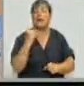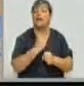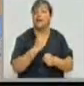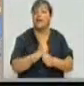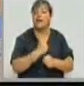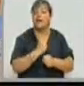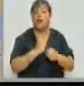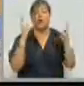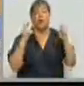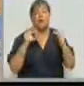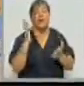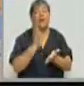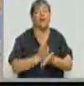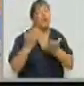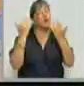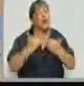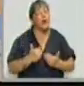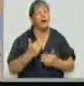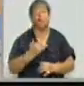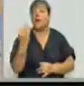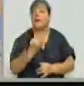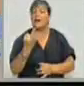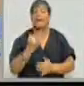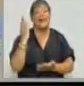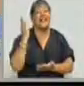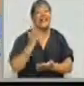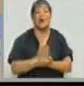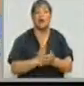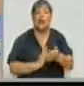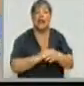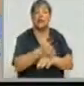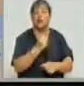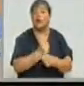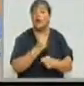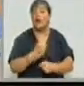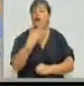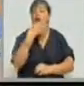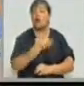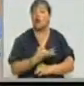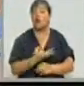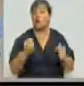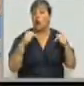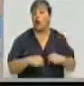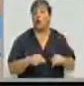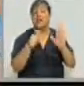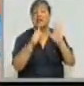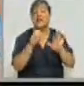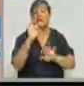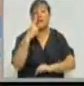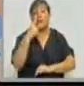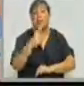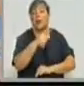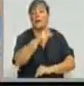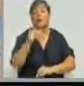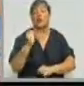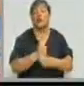base a los derechos humanos y particularmente el derecho del acceso a un trabajo digno. Hoy tenemos 60.000 personas trabajando